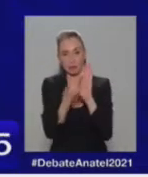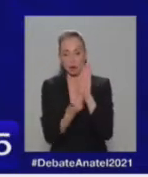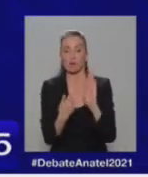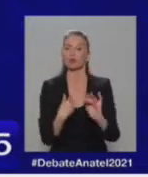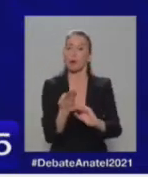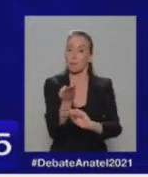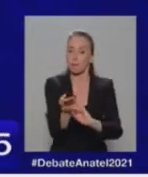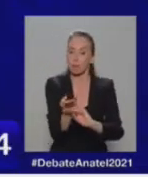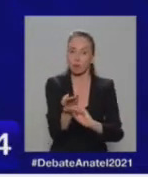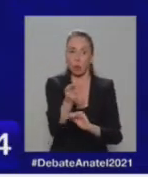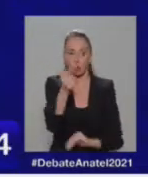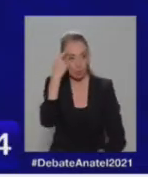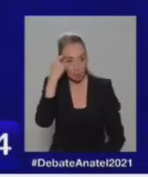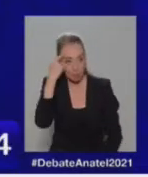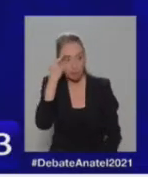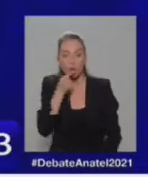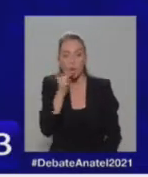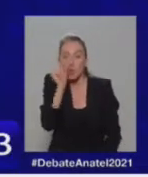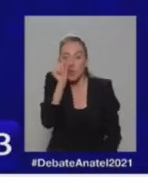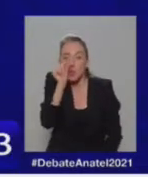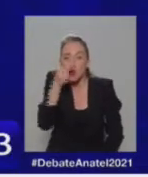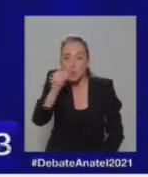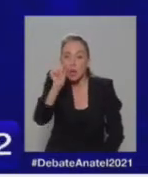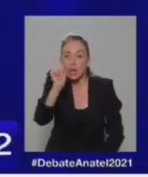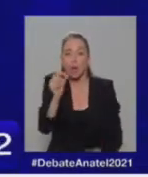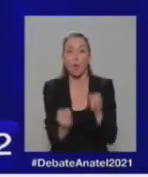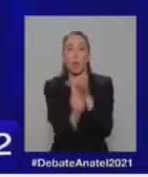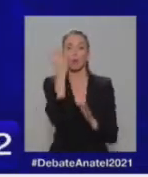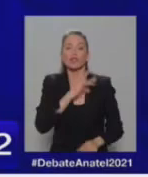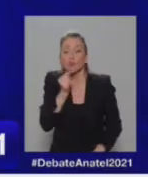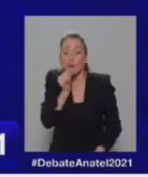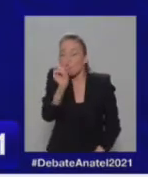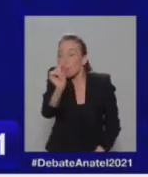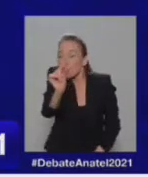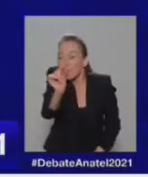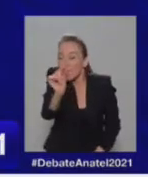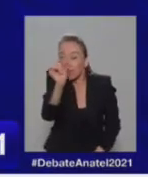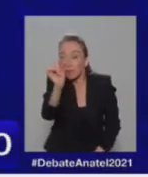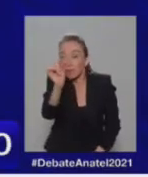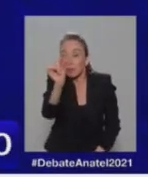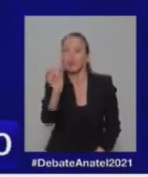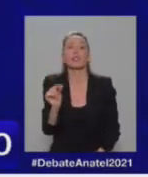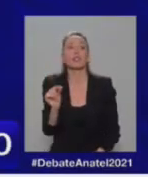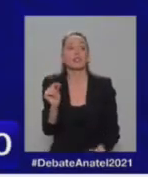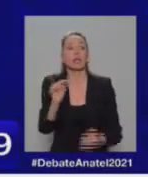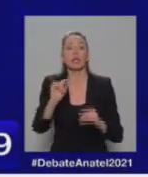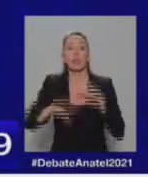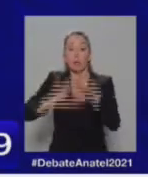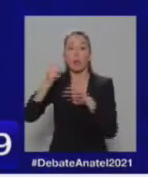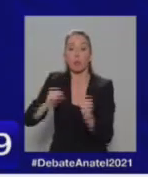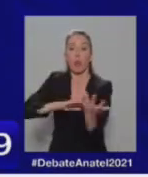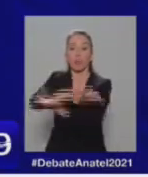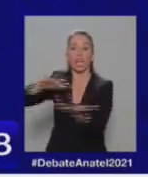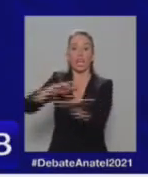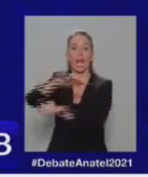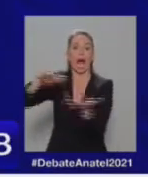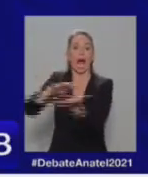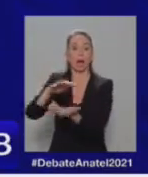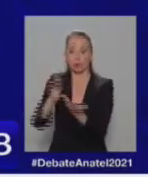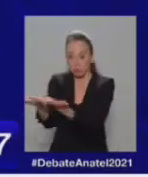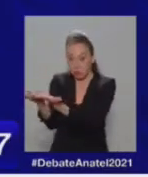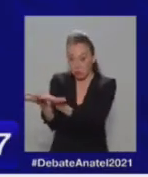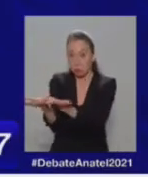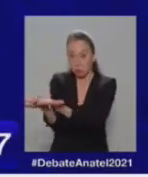intranquilidad? Queremos conocer su impresión y sus comentarios. Para usted, señora, señor, que nos está viendo esta hora de la tarde en vivo por las pantallas del Canal